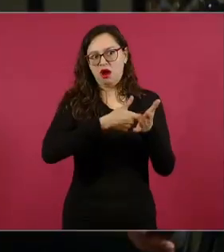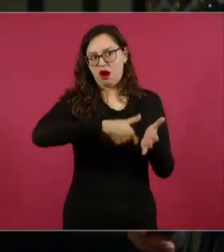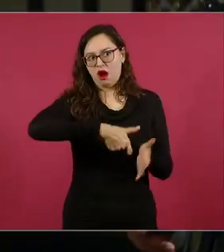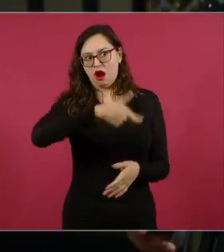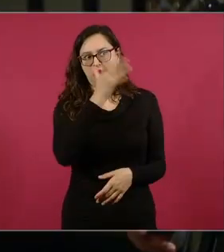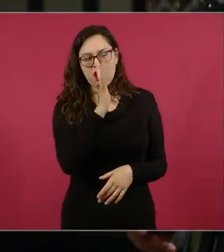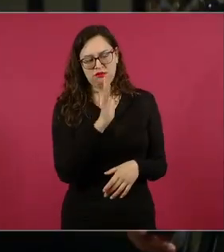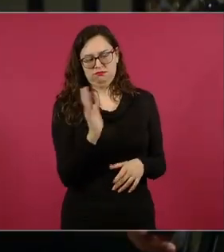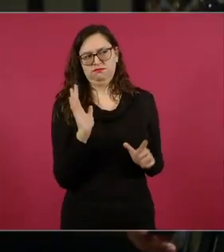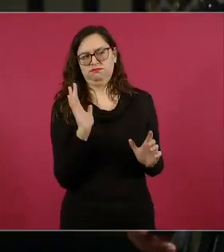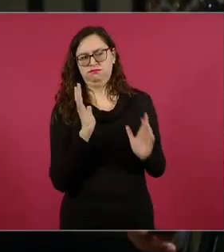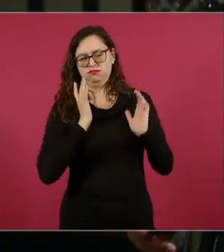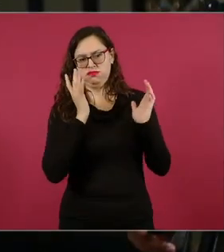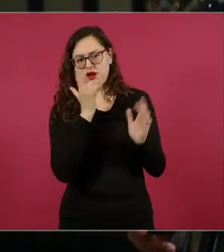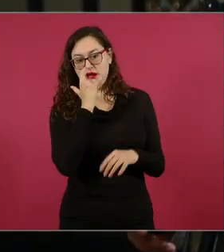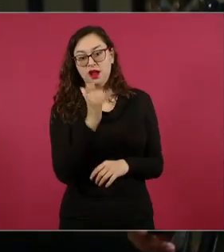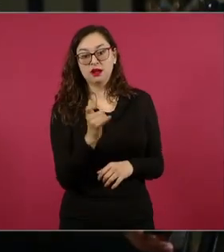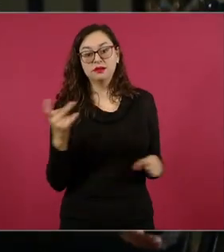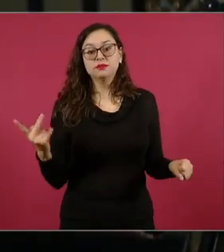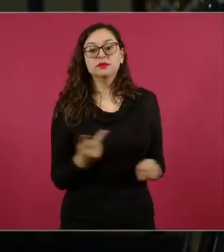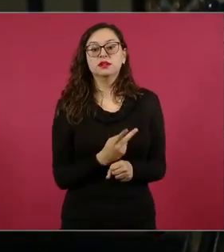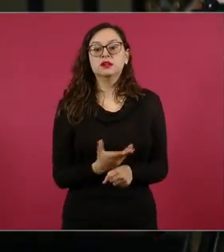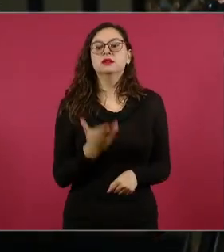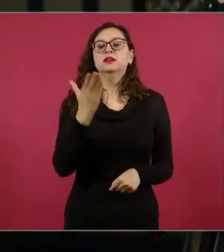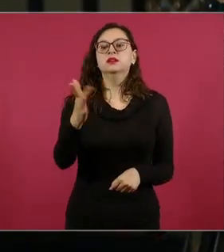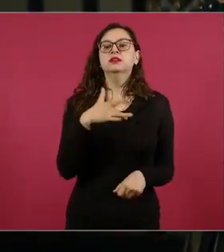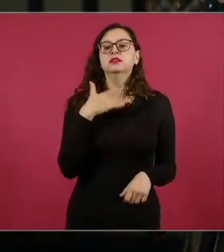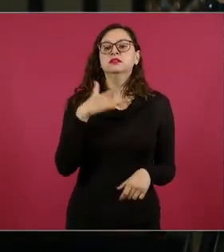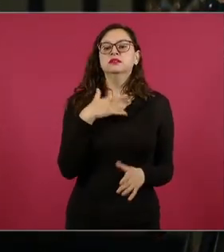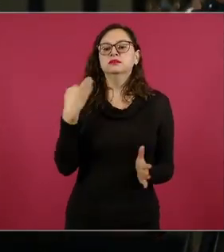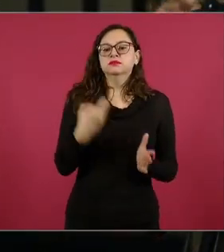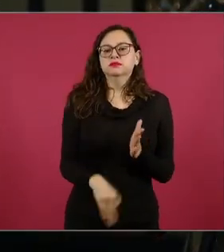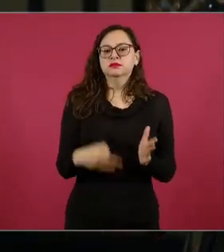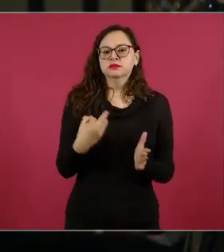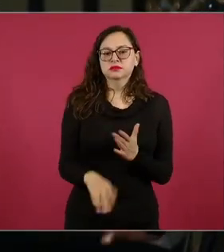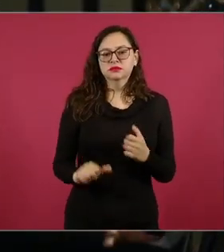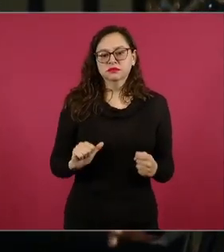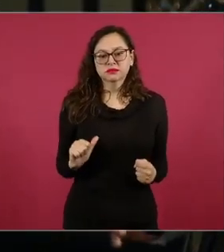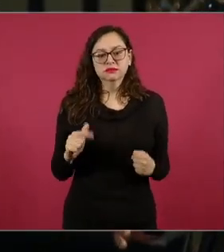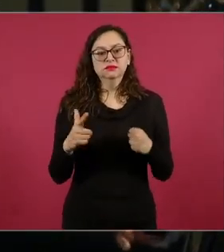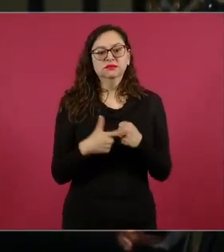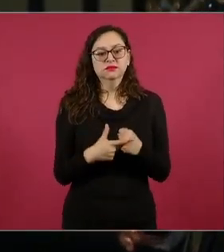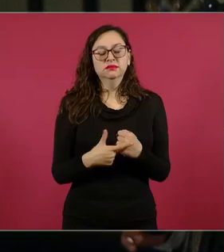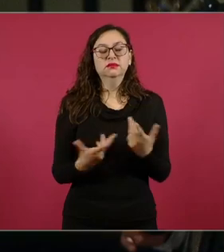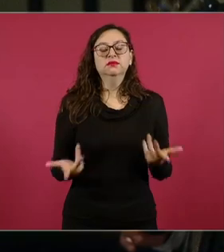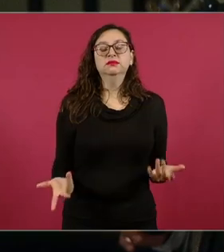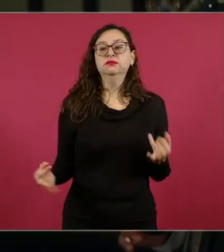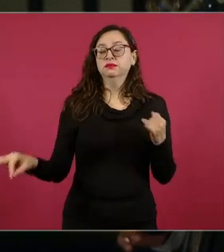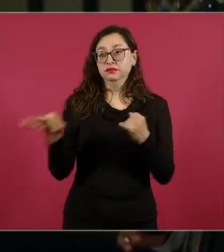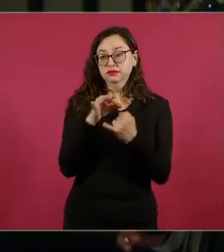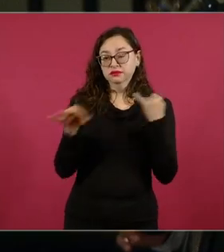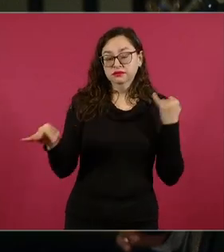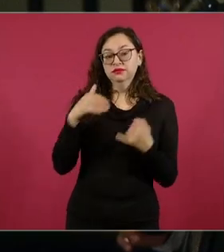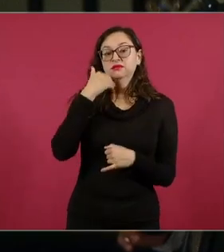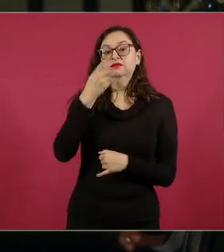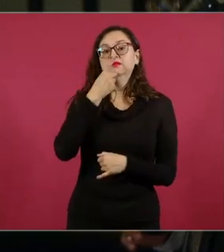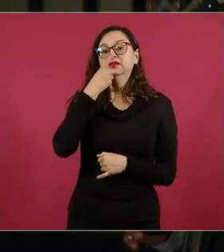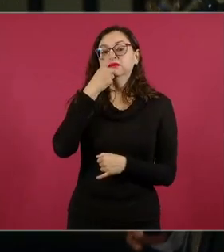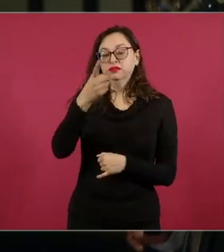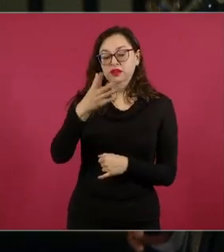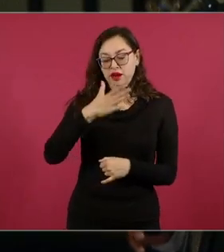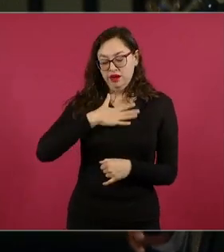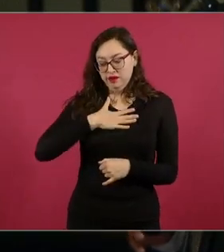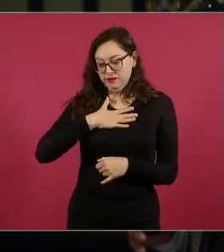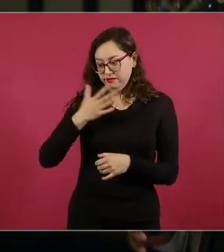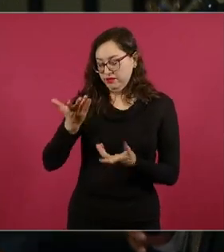qué quedó pendiente desde su, sí, desde su trinchera? Y para cerrar, presidente, muchas gracias. Esta será seguramente